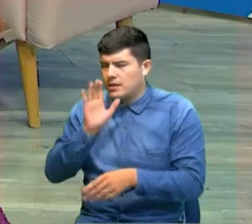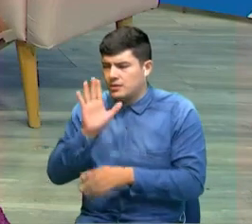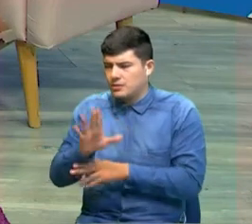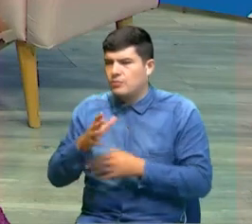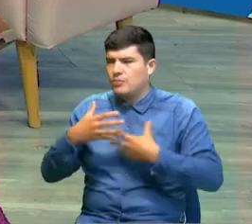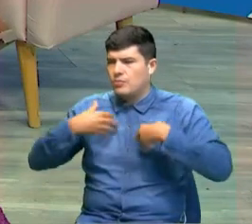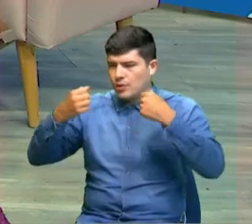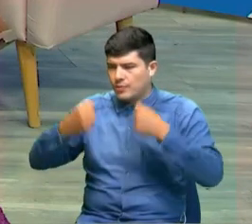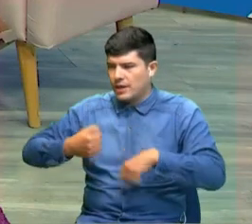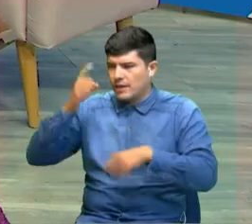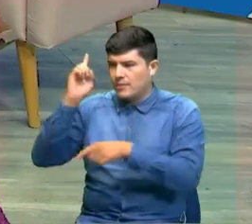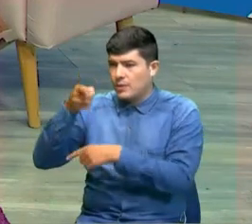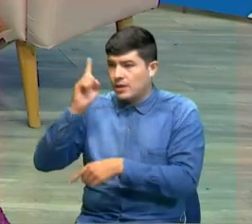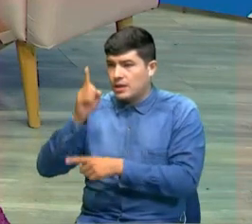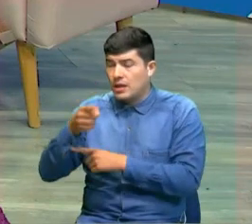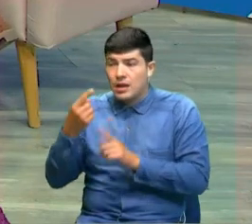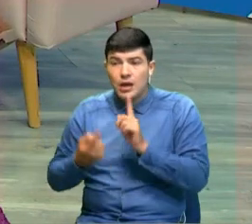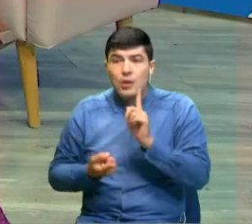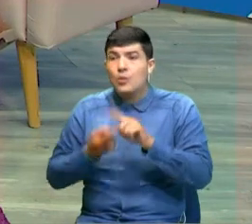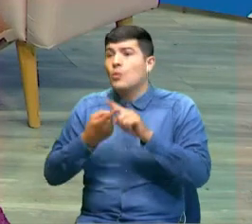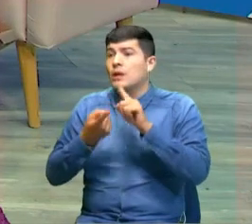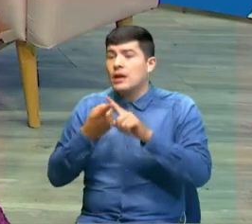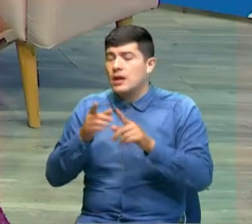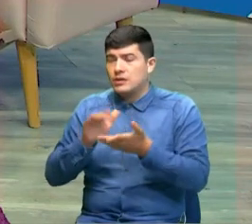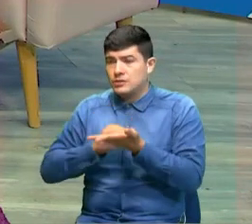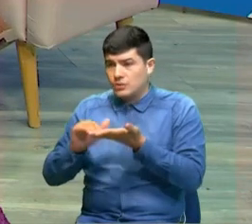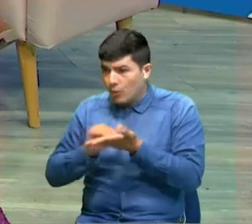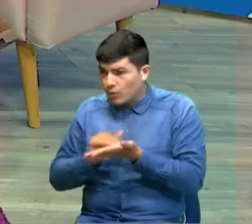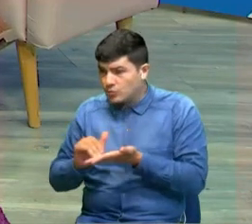propias políticas. La única solución